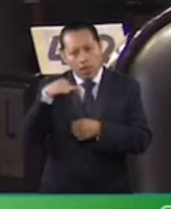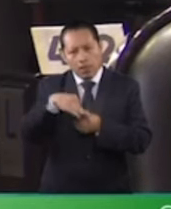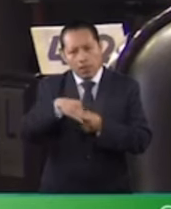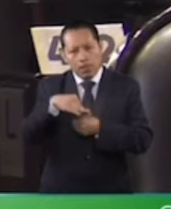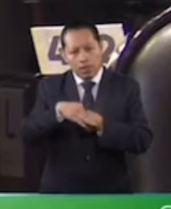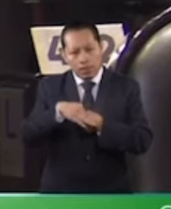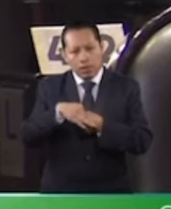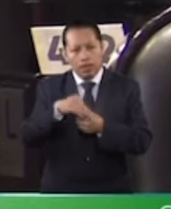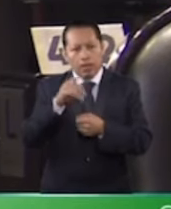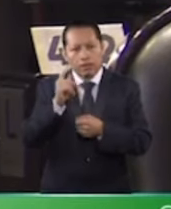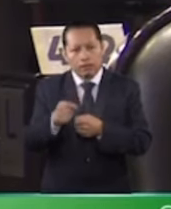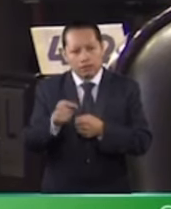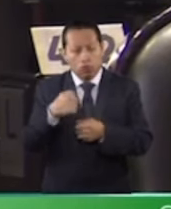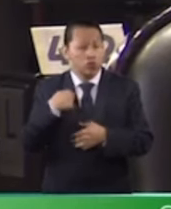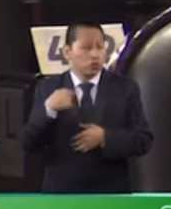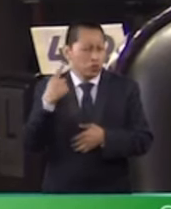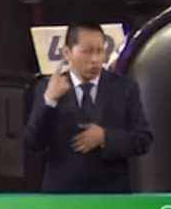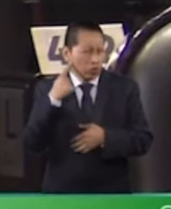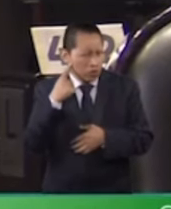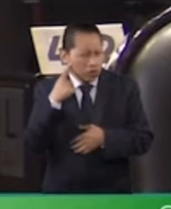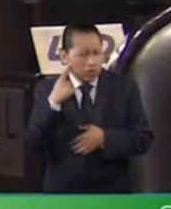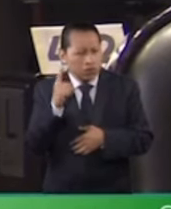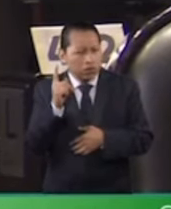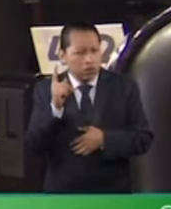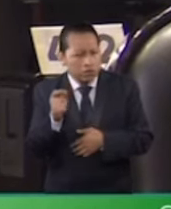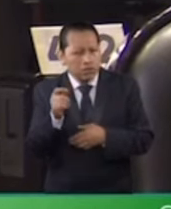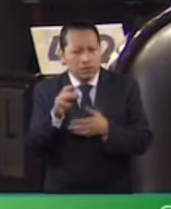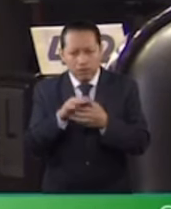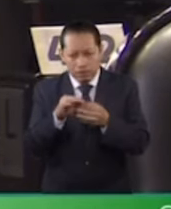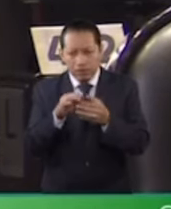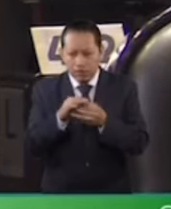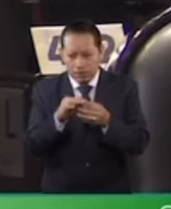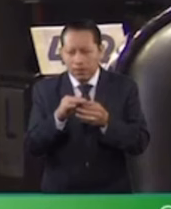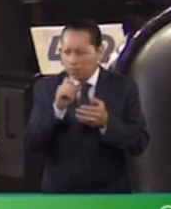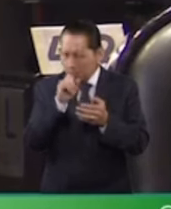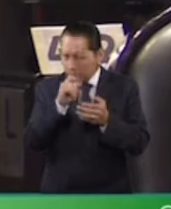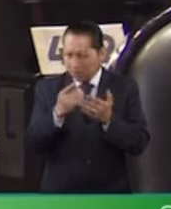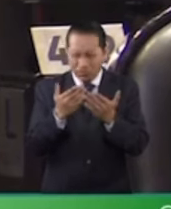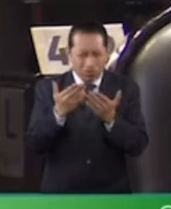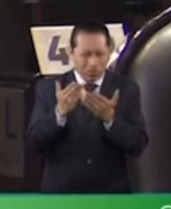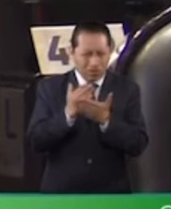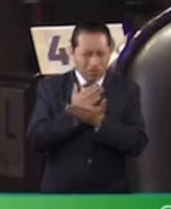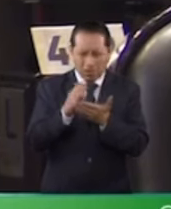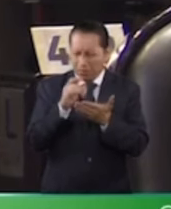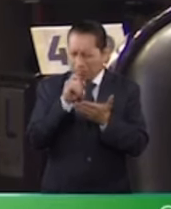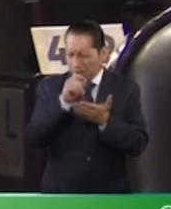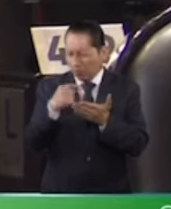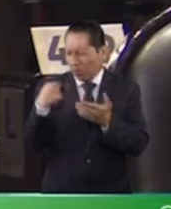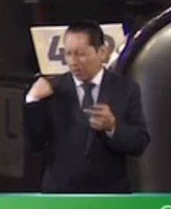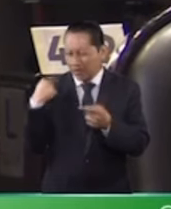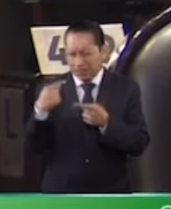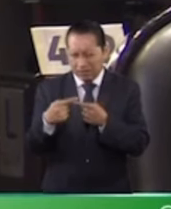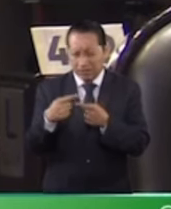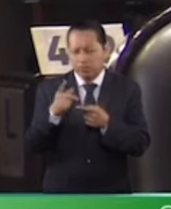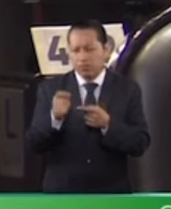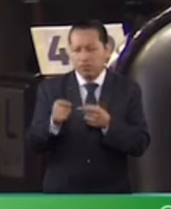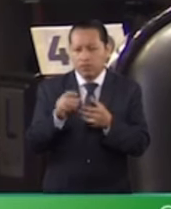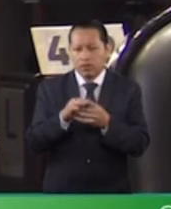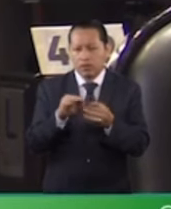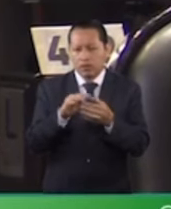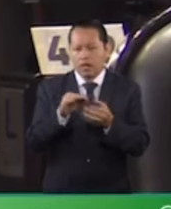electorales escuché una distinción similar estos días de Dante